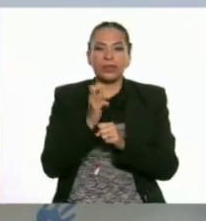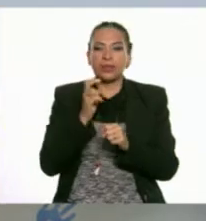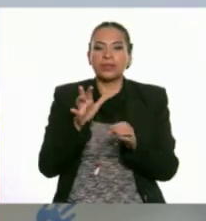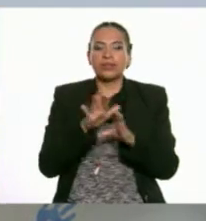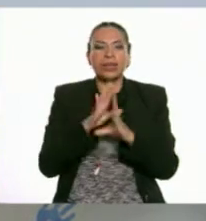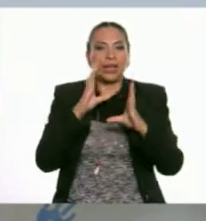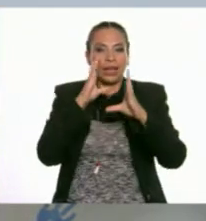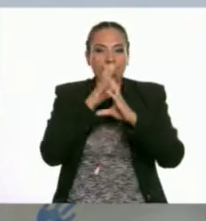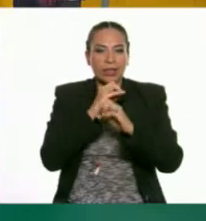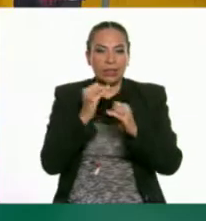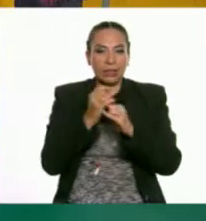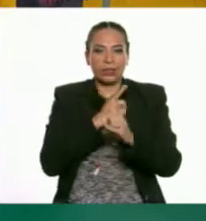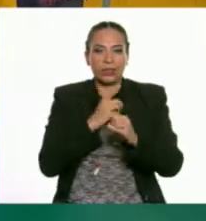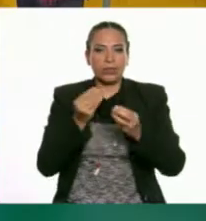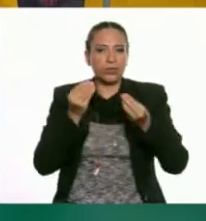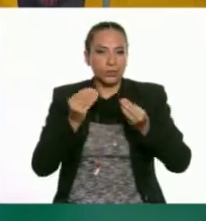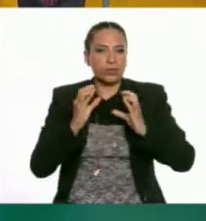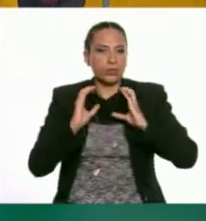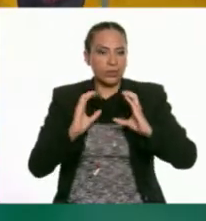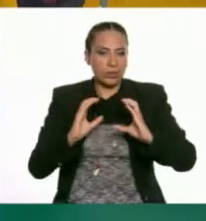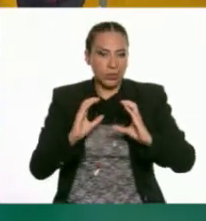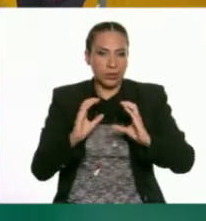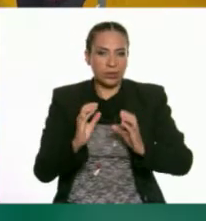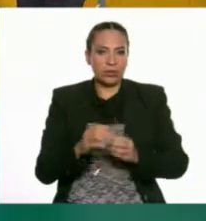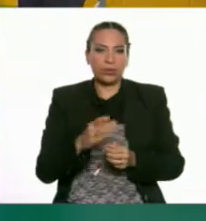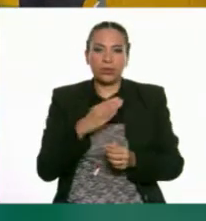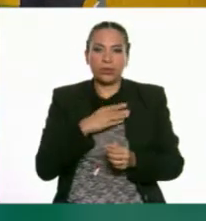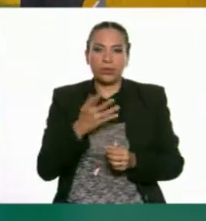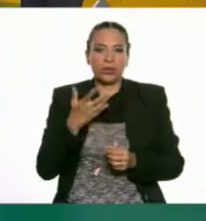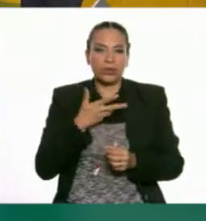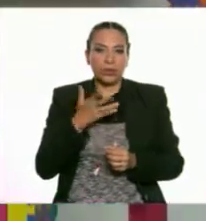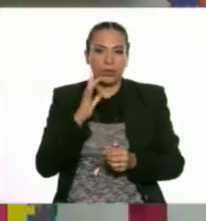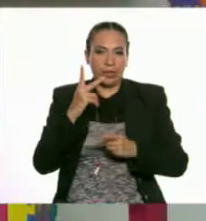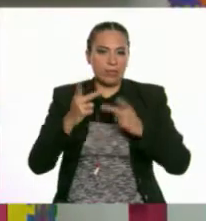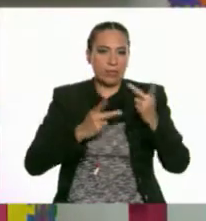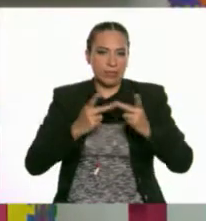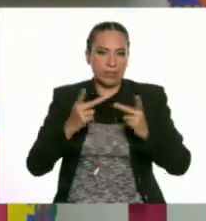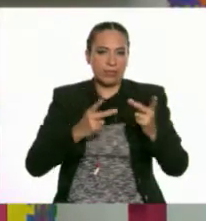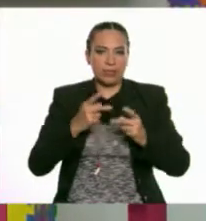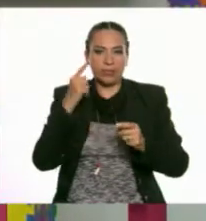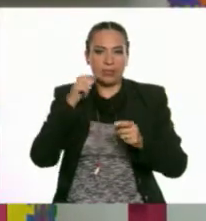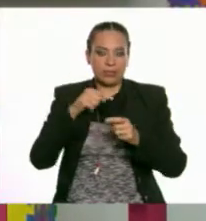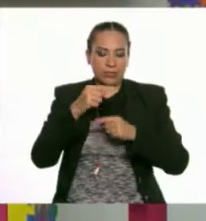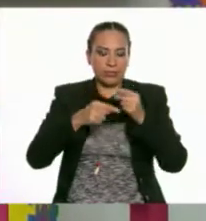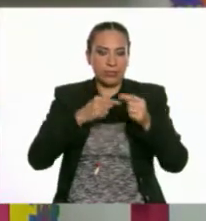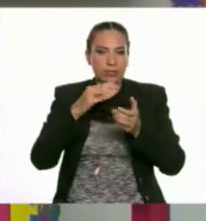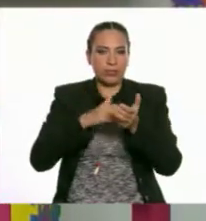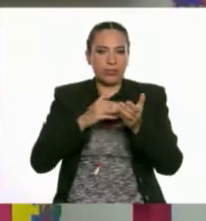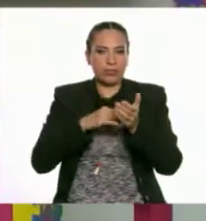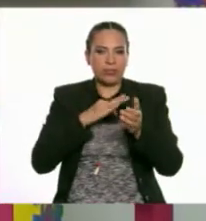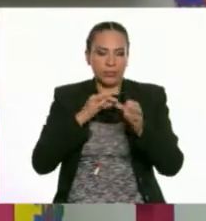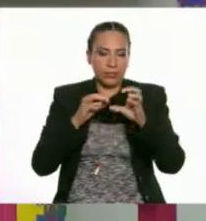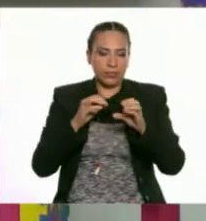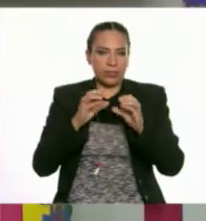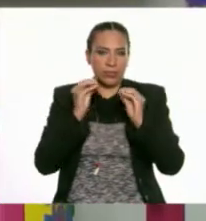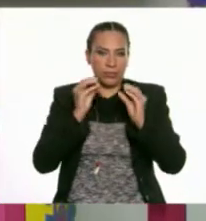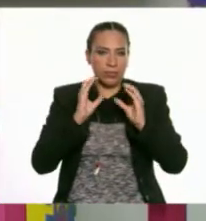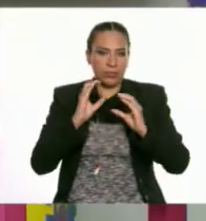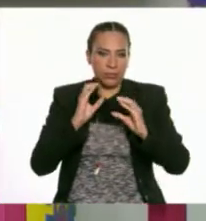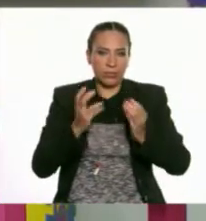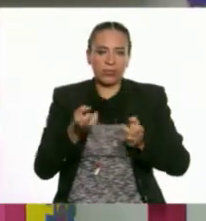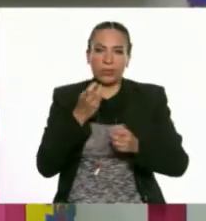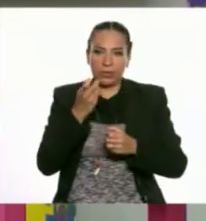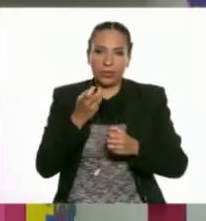se calienta también, por eso hay que hacerlo con mucho cuidado. Ay, pero qué bueno que tú ya lo traías preparado en ese rollo de papel para poder sostenerlo con mucho